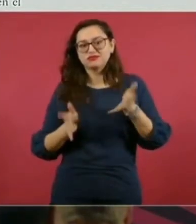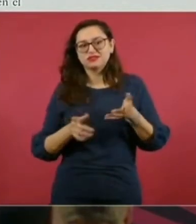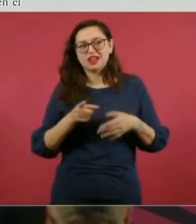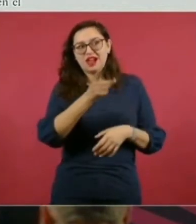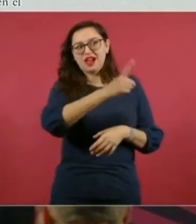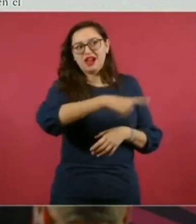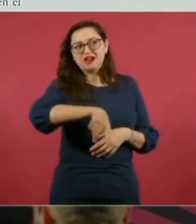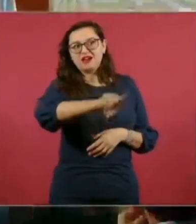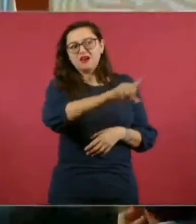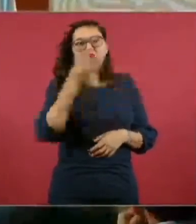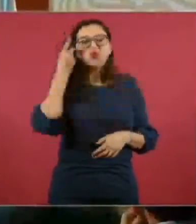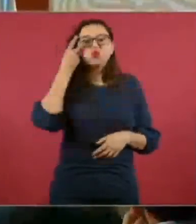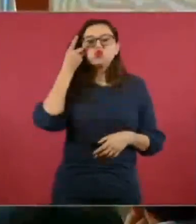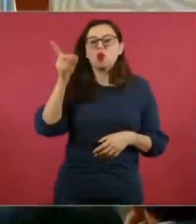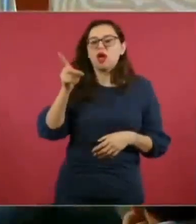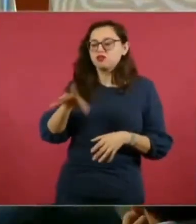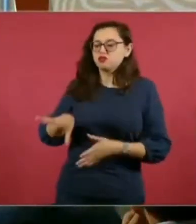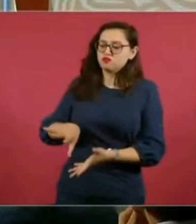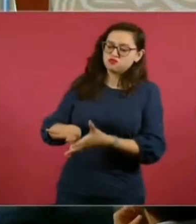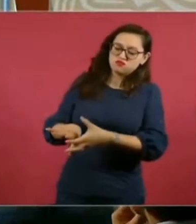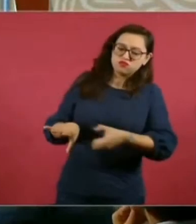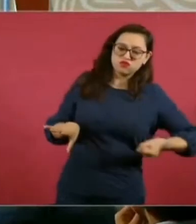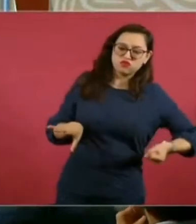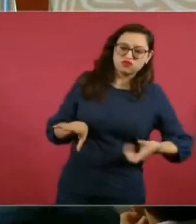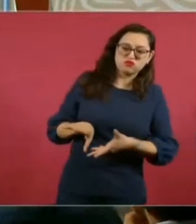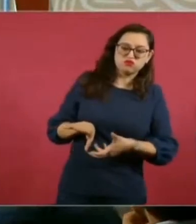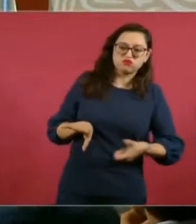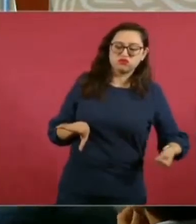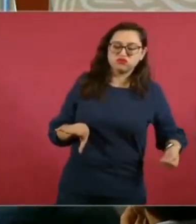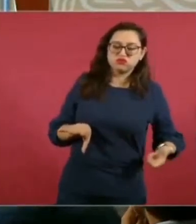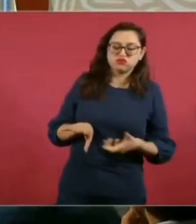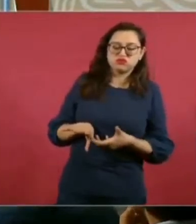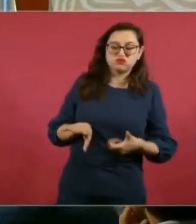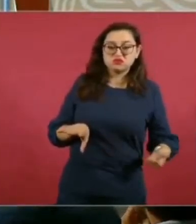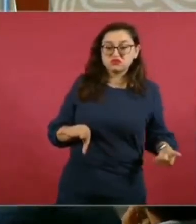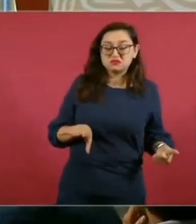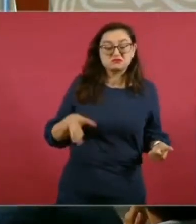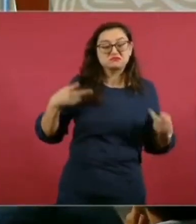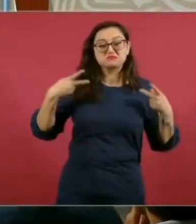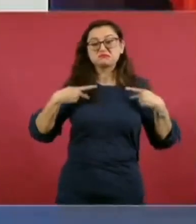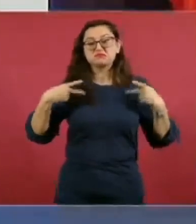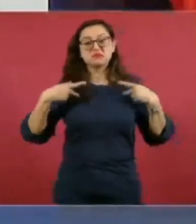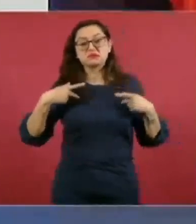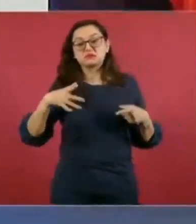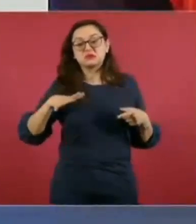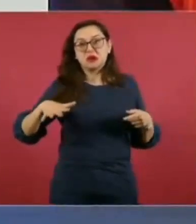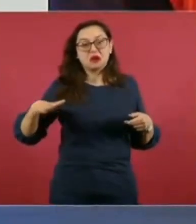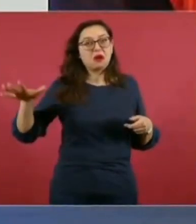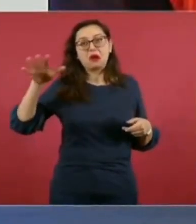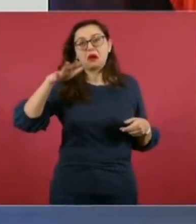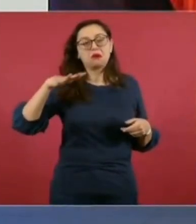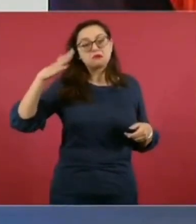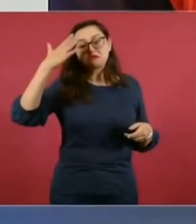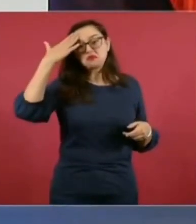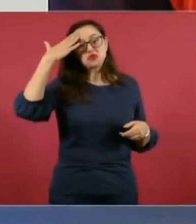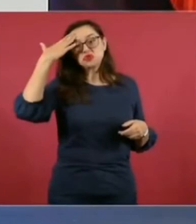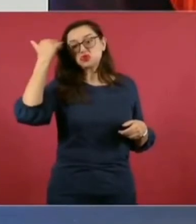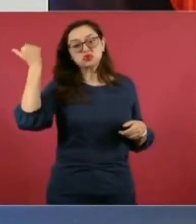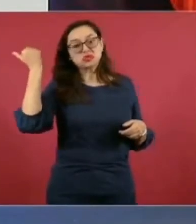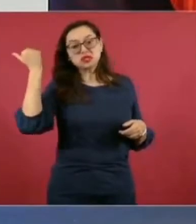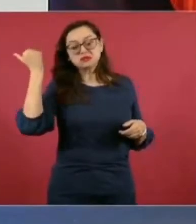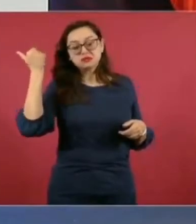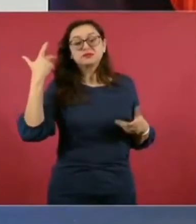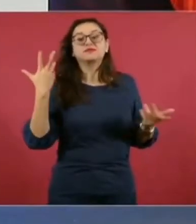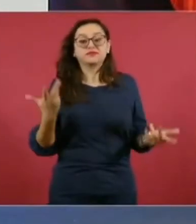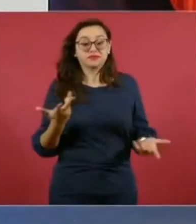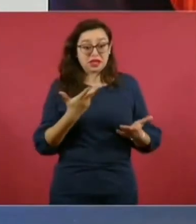para la explotación minera. No más que ya nosotros no hemos dado ninguna concesión